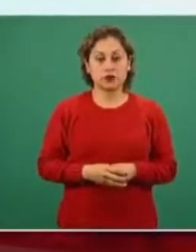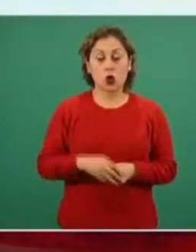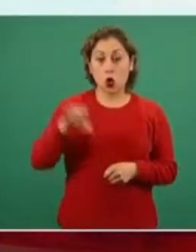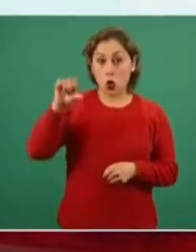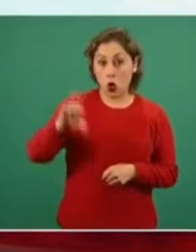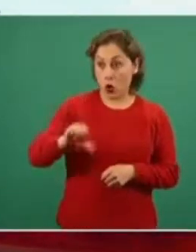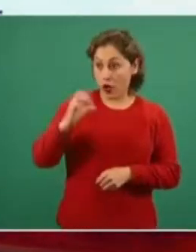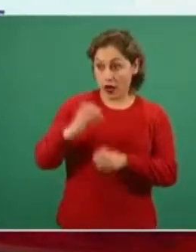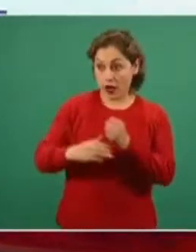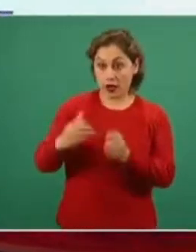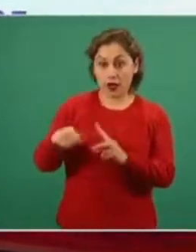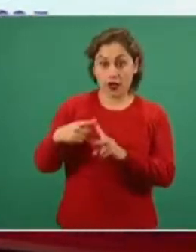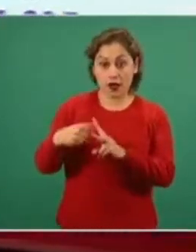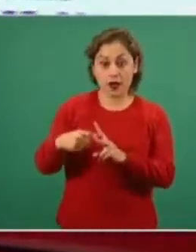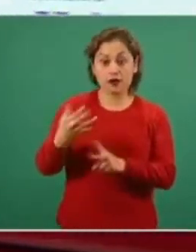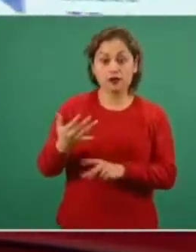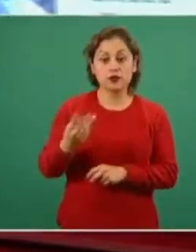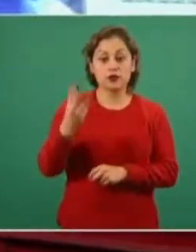de hoy